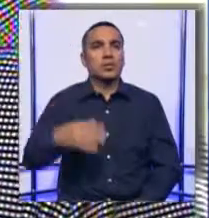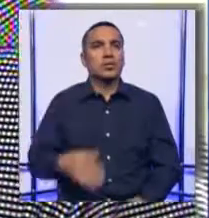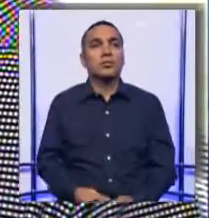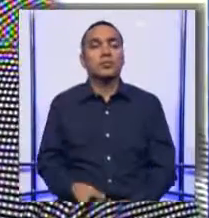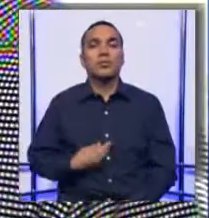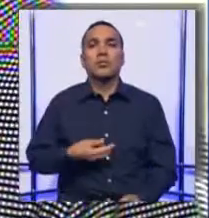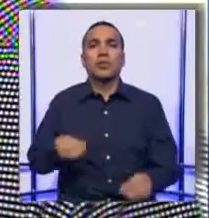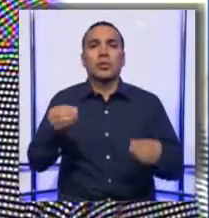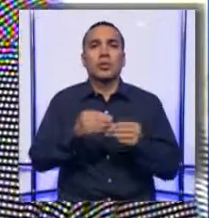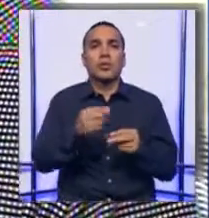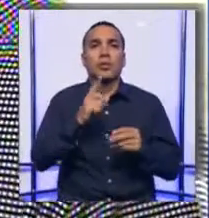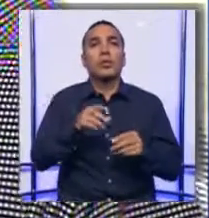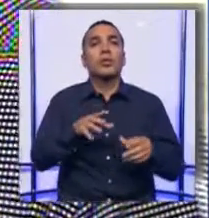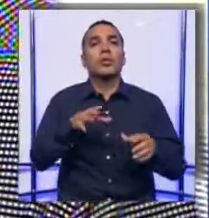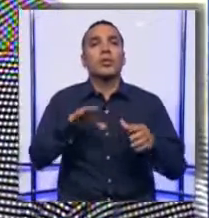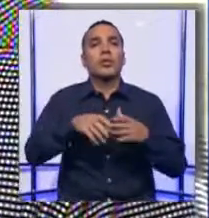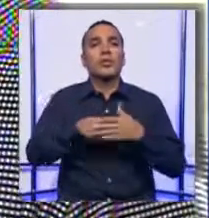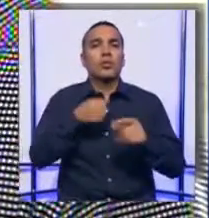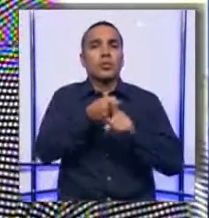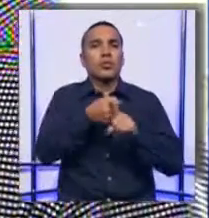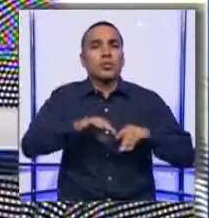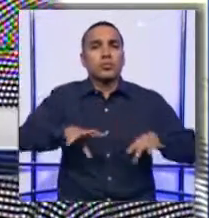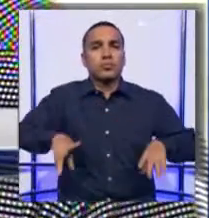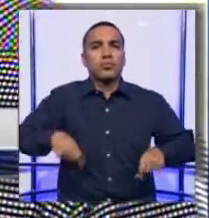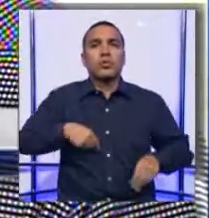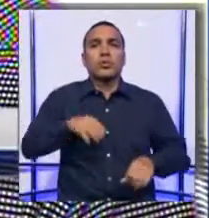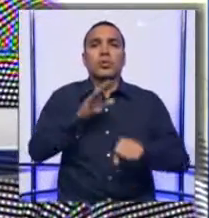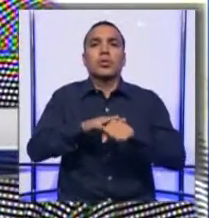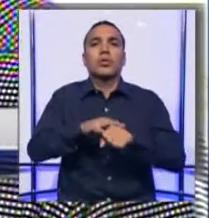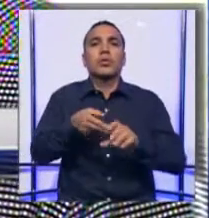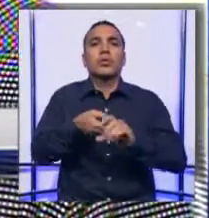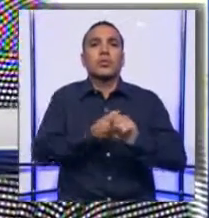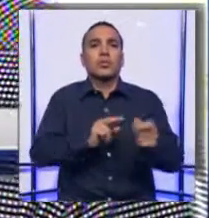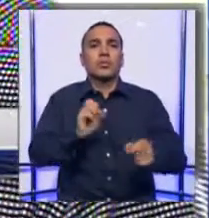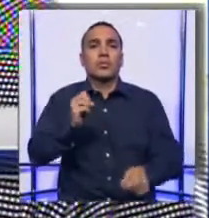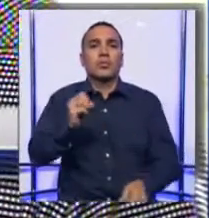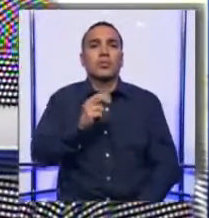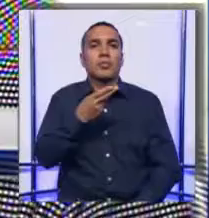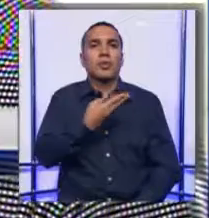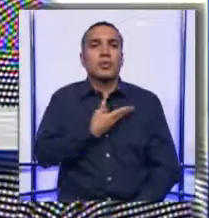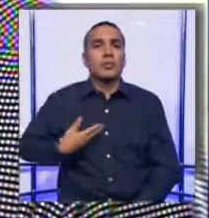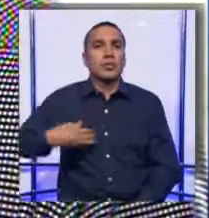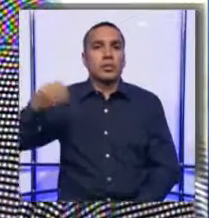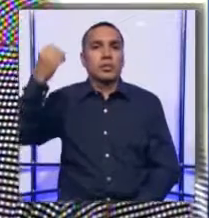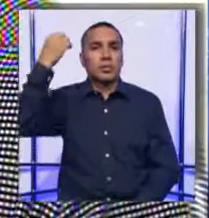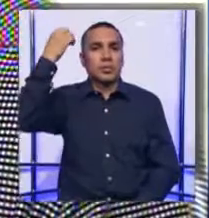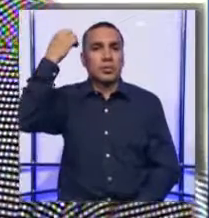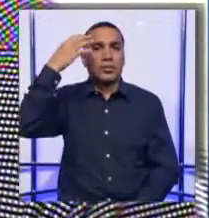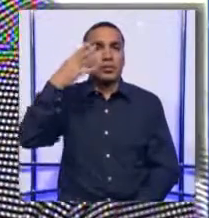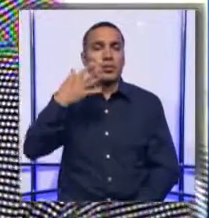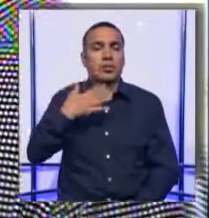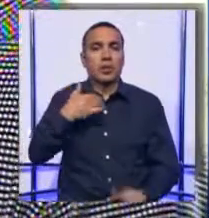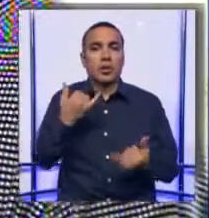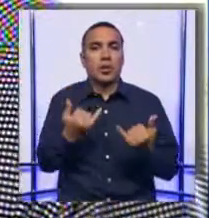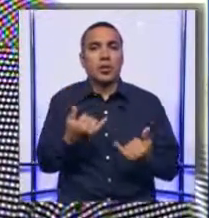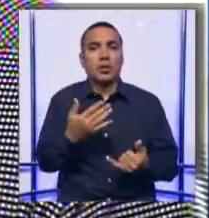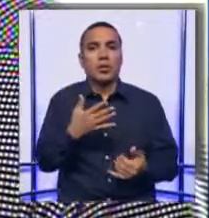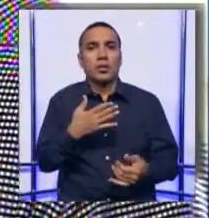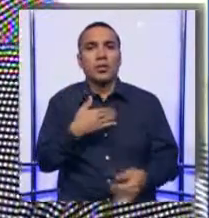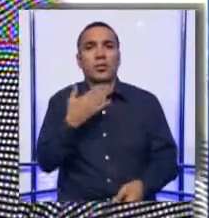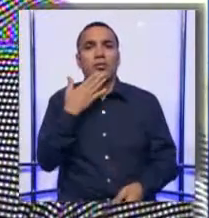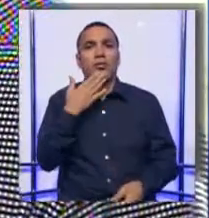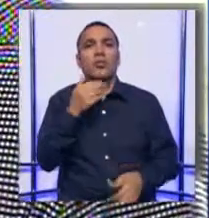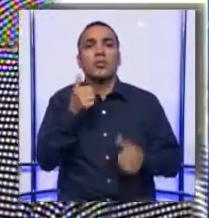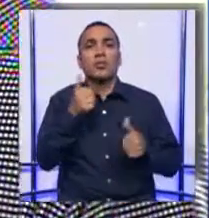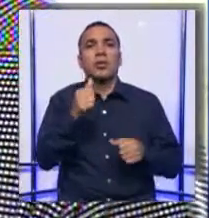Ratificamos el hecho de combatir la corrupción, de exigir la salida del vicepresidente Jorge Glass, quien en los actuales momentos le va a hacer bien